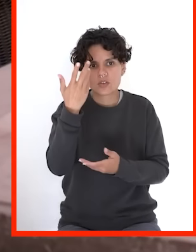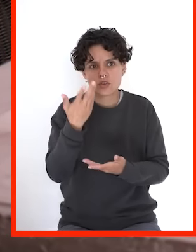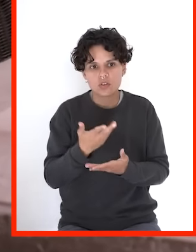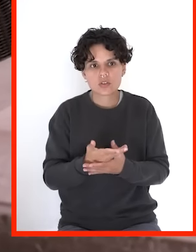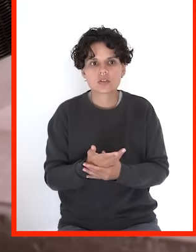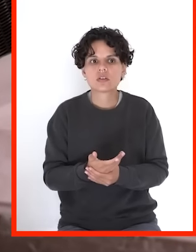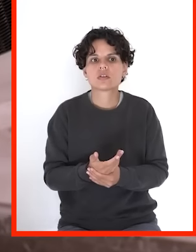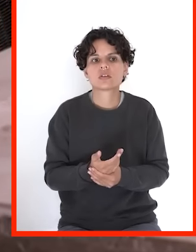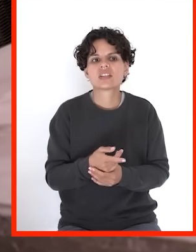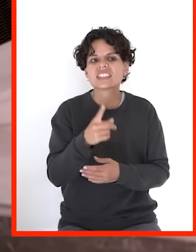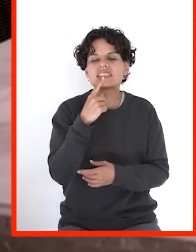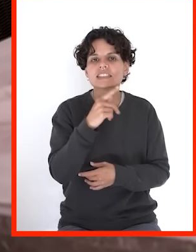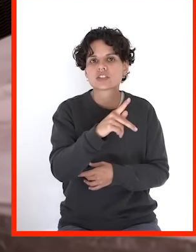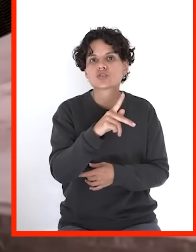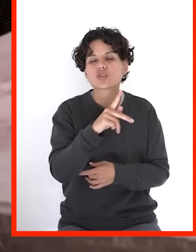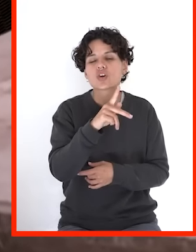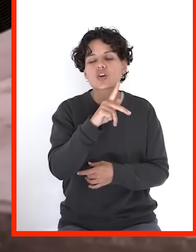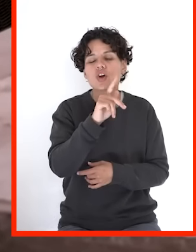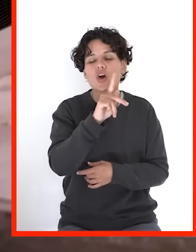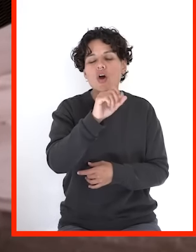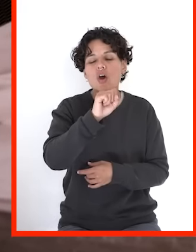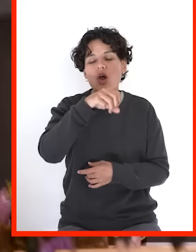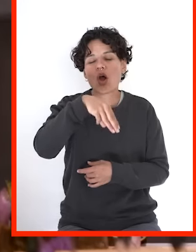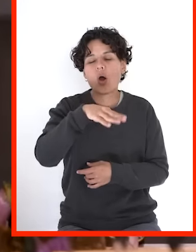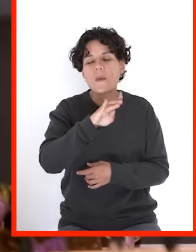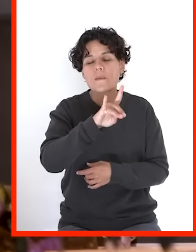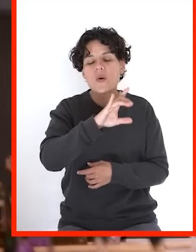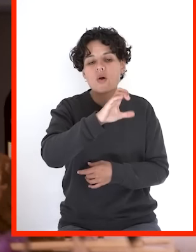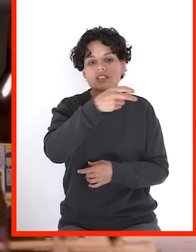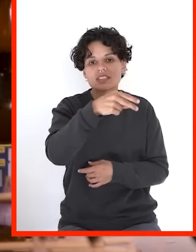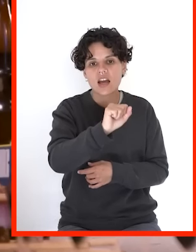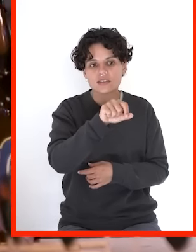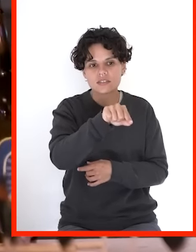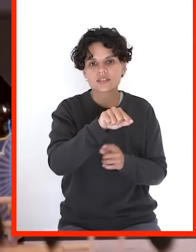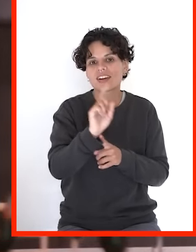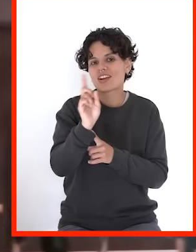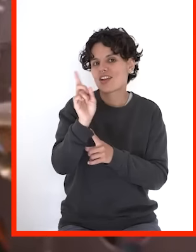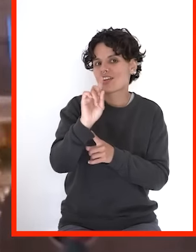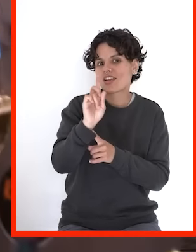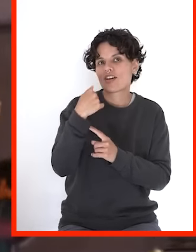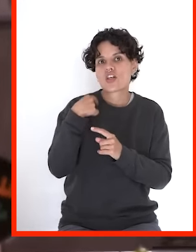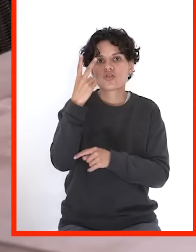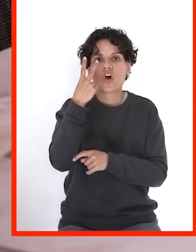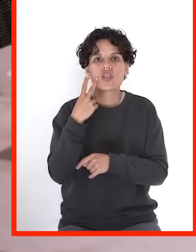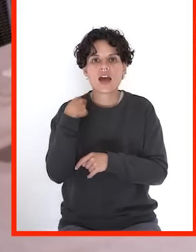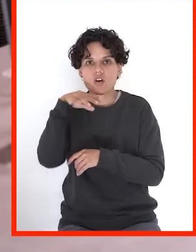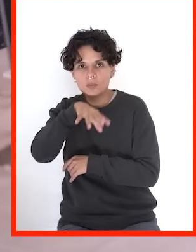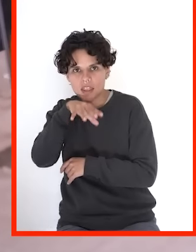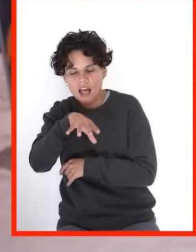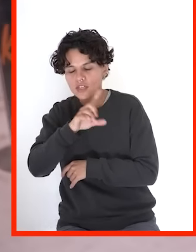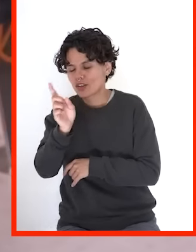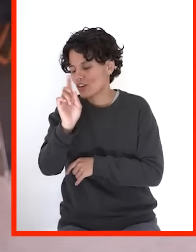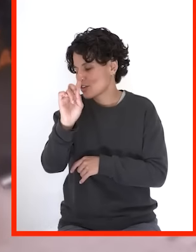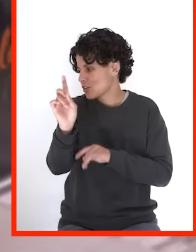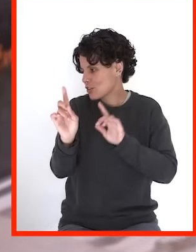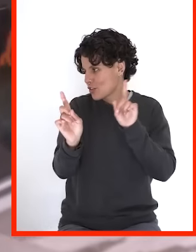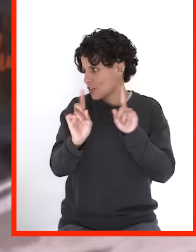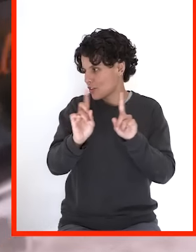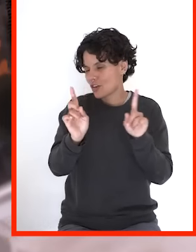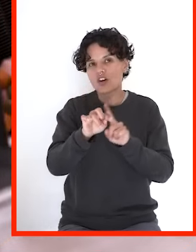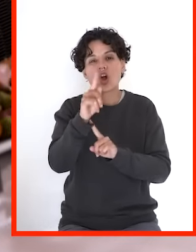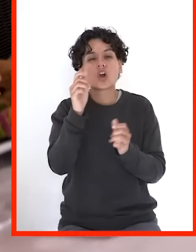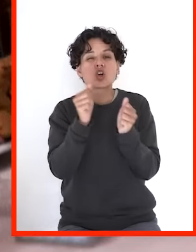Kombucha. No, ¿la has probado o no? La otra vez tomaste kombucha con pisco, ¿no? No, vomité 2 días. ¿En serio? Aquí está, ¿eh?